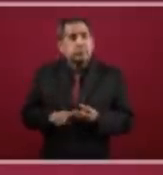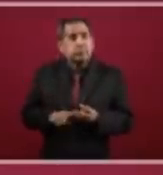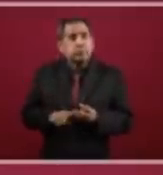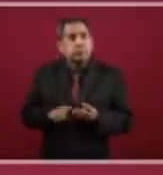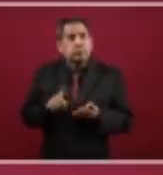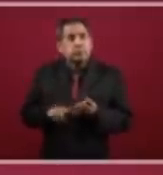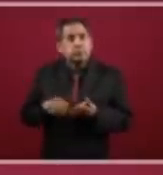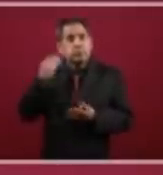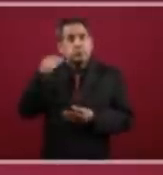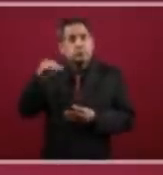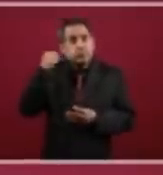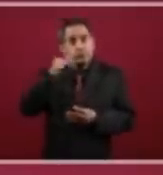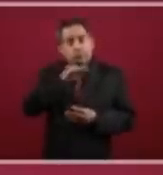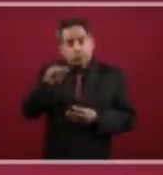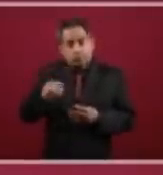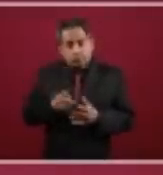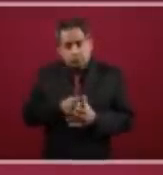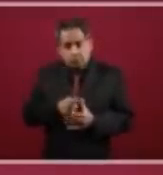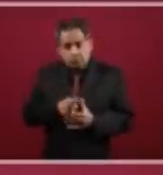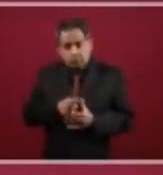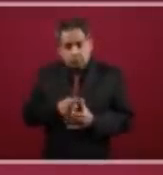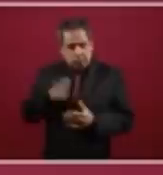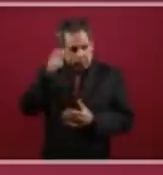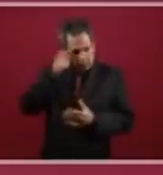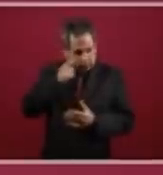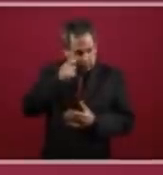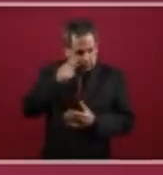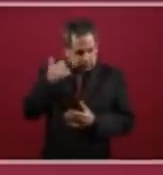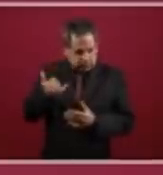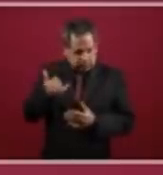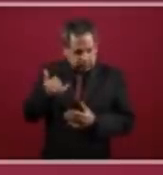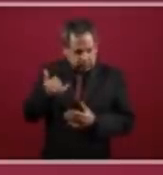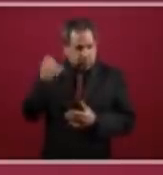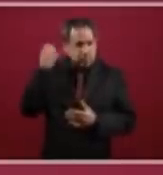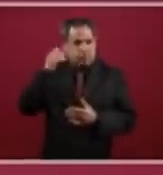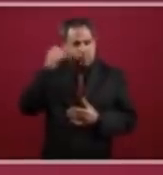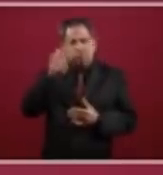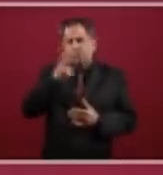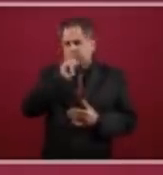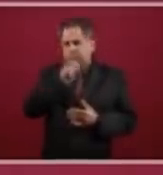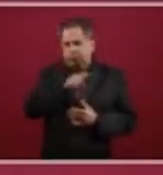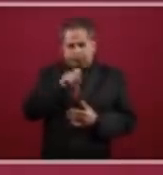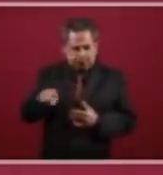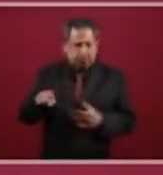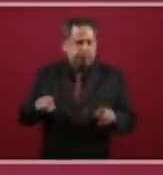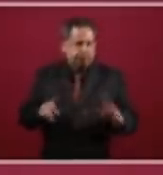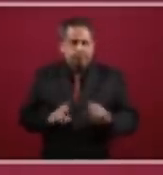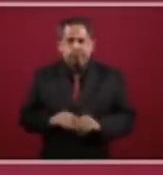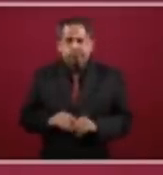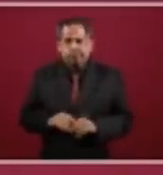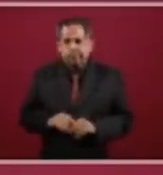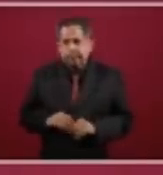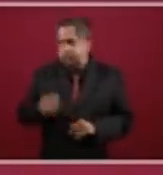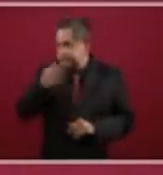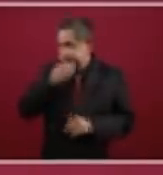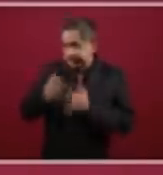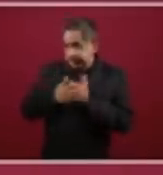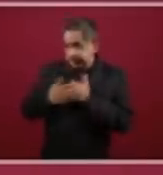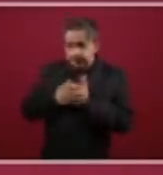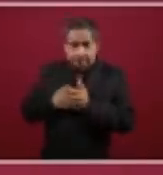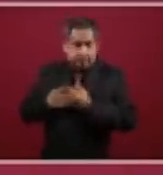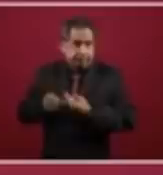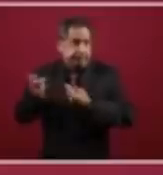otro en Michoacán, en Guerrero y Oaxaca 2 también. Es lo que hasta